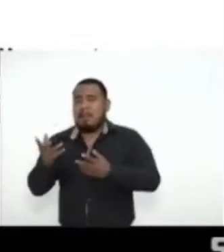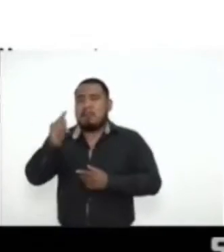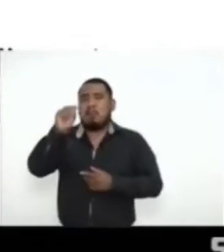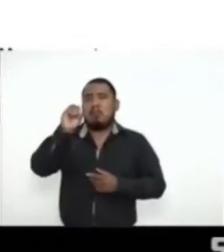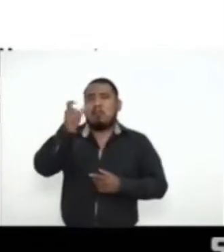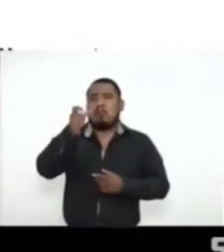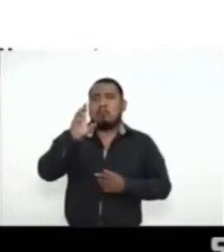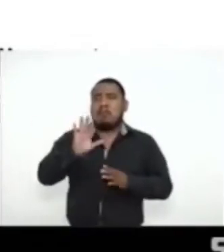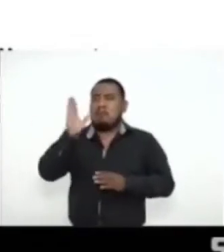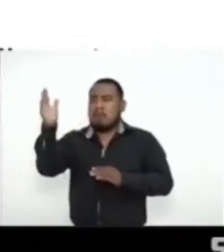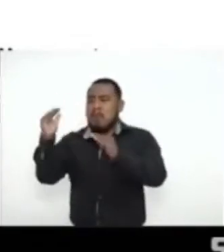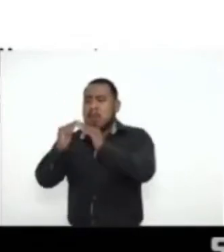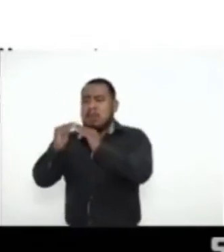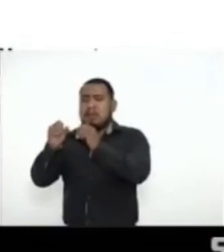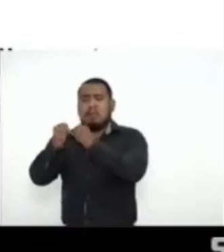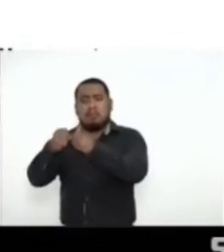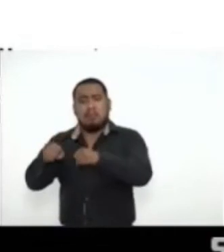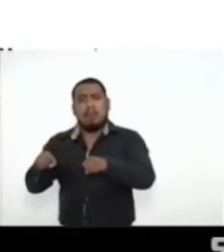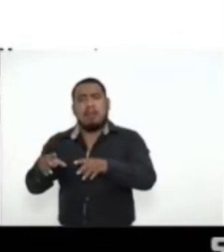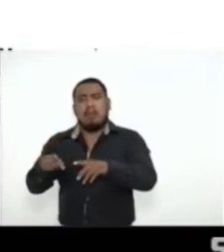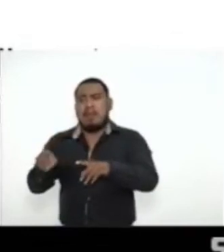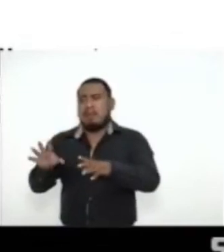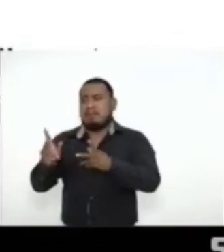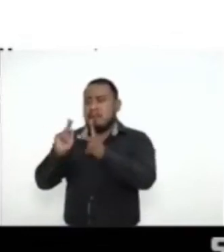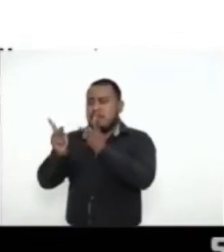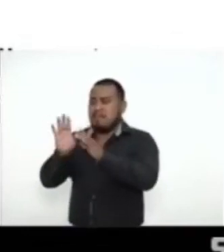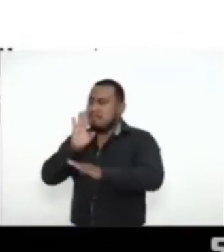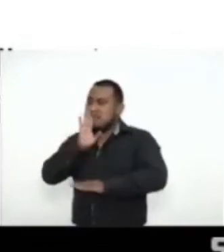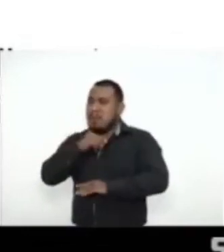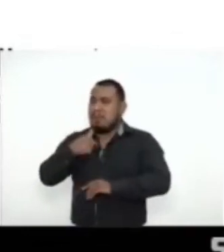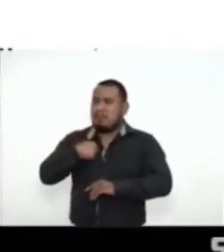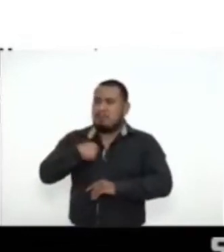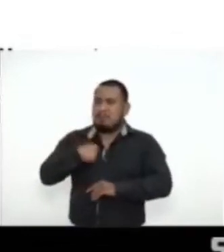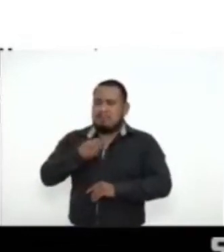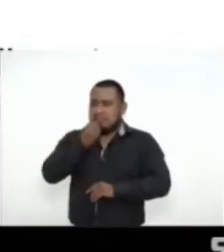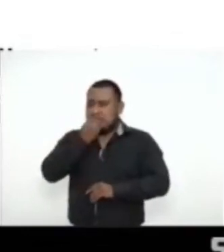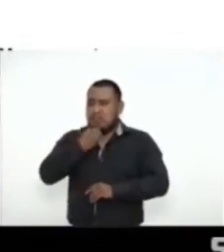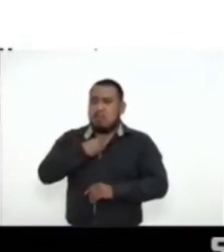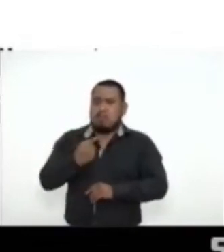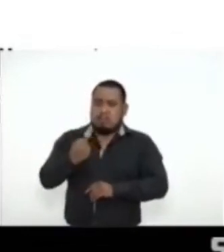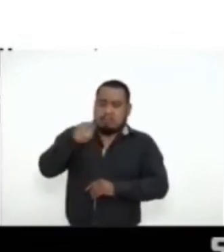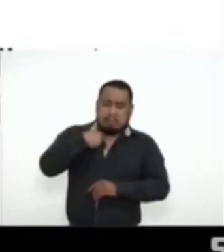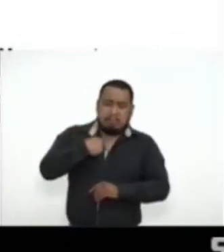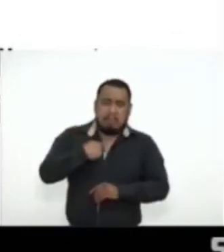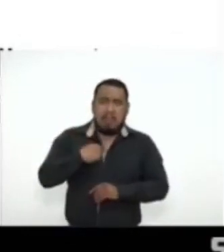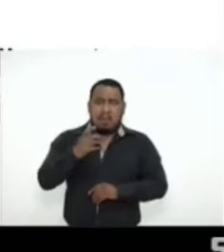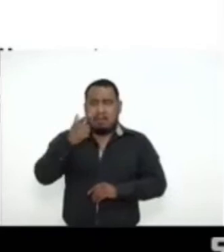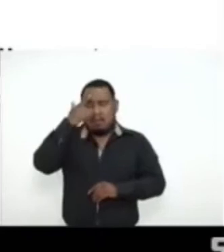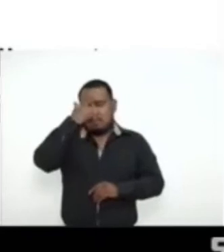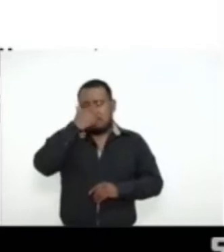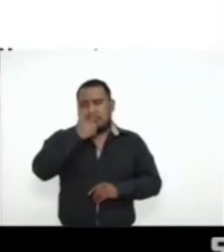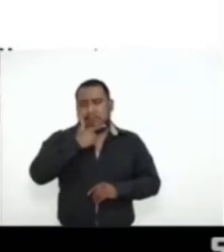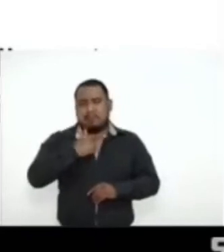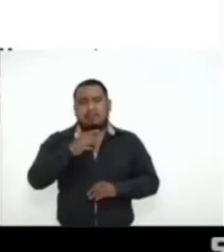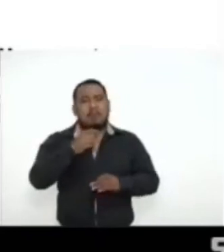de mi suegra, hubo un comentario desagradable, yo me lo tuve que tragar y en la noche, porque todas